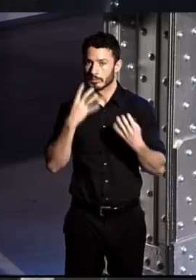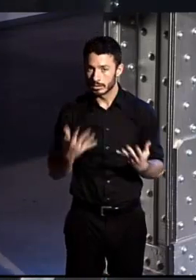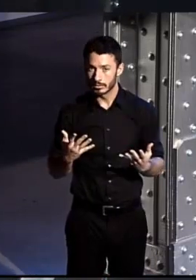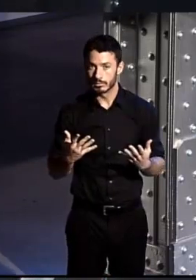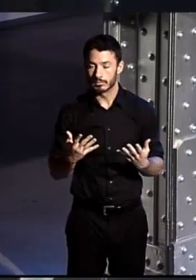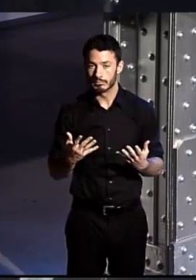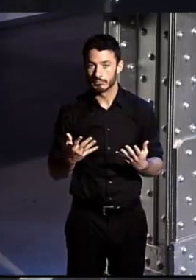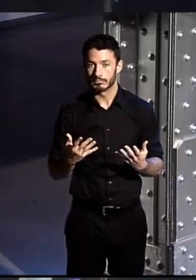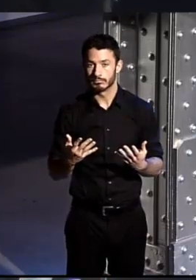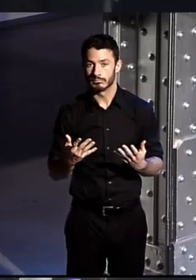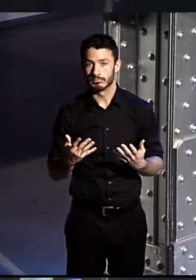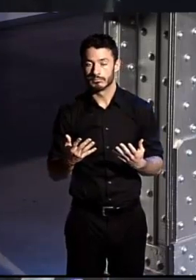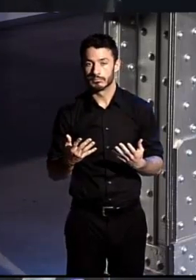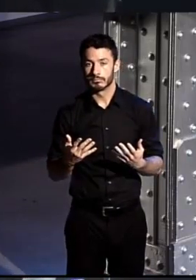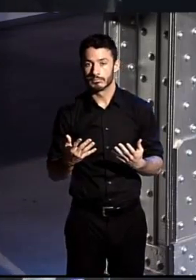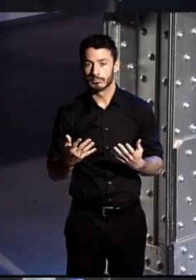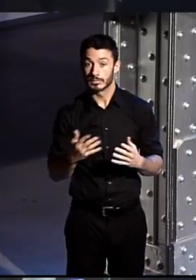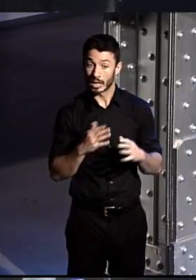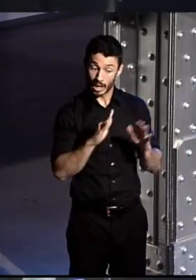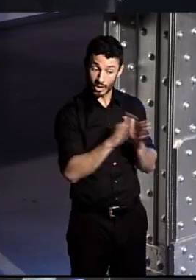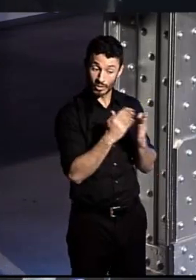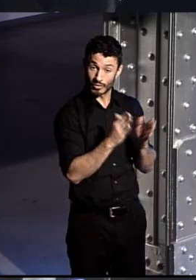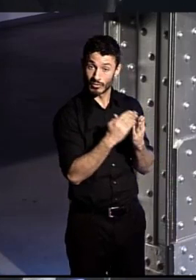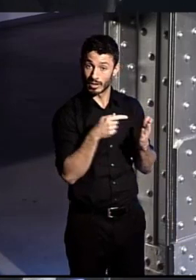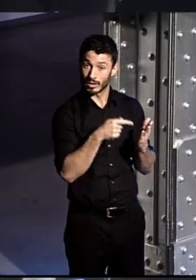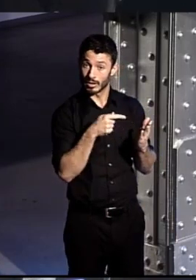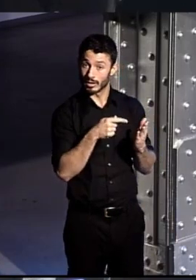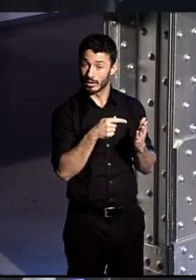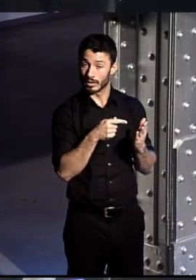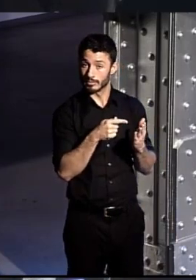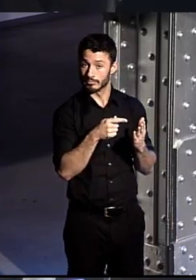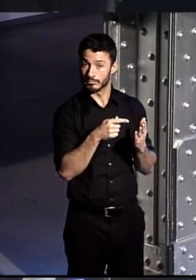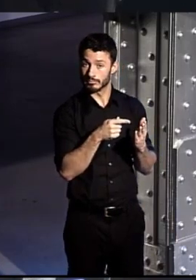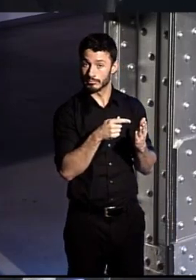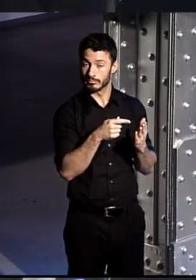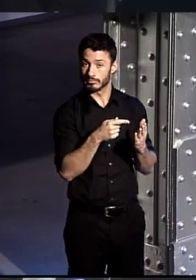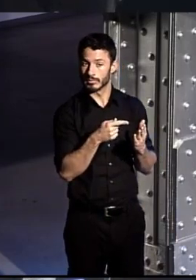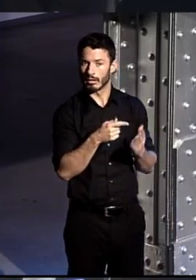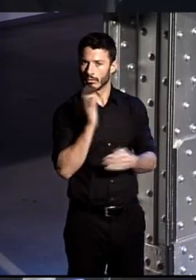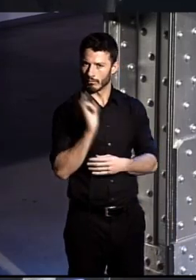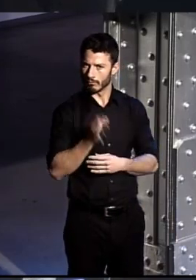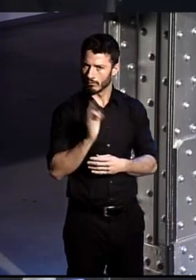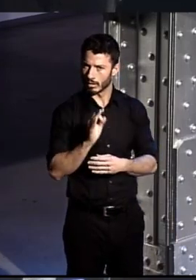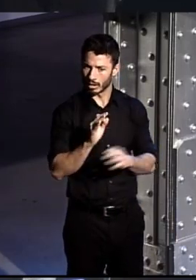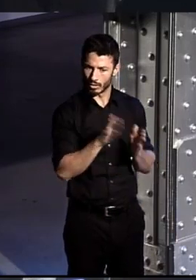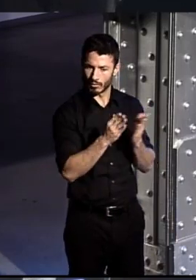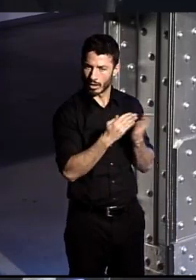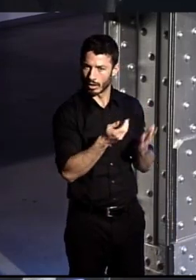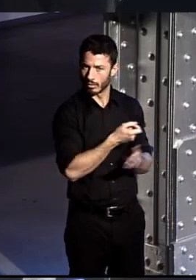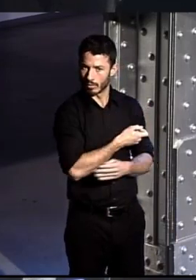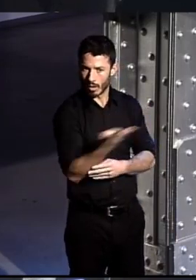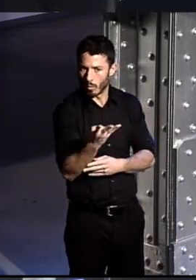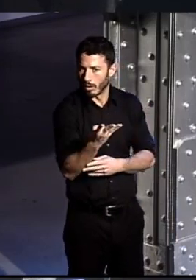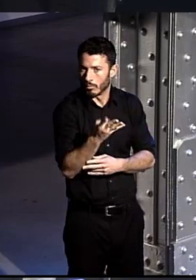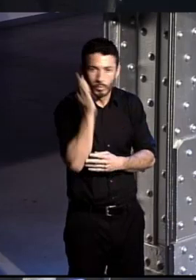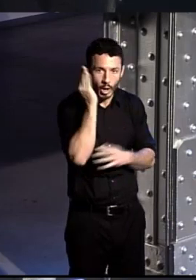Entonces, en la novela, en la parte de la obra, es cierto que hay novelas en las que no aparece ninguna mujer, por